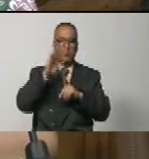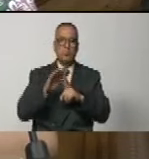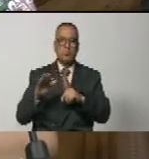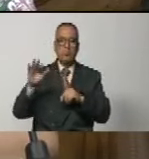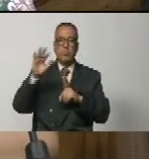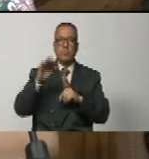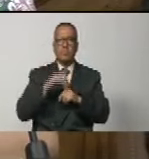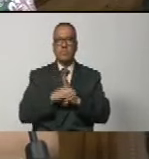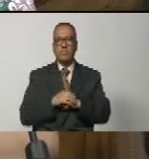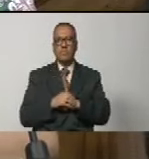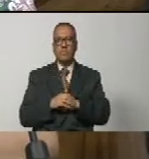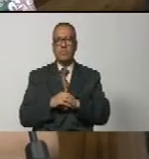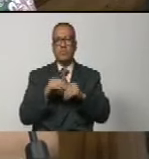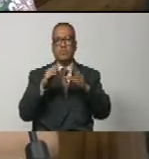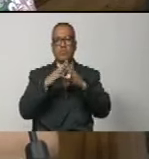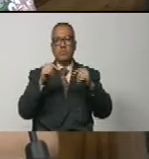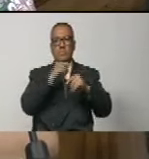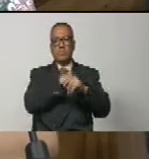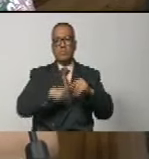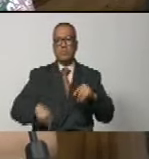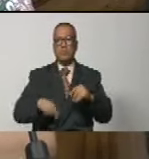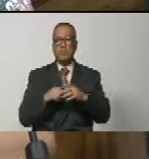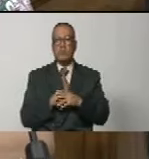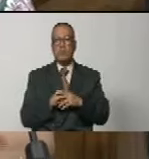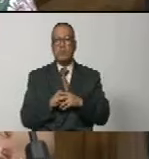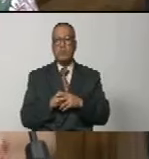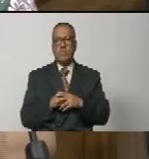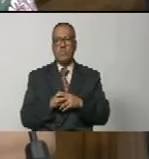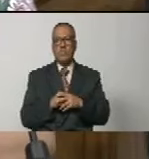República Bolivariana de Venezuela. Es todo, ciudadano presidente.